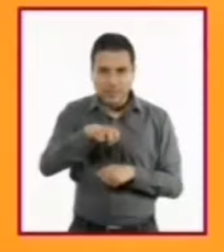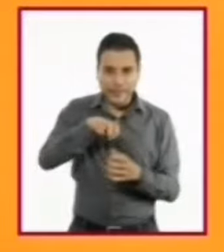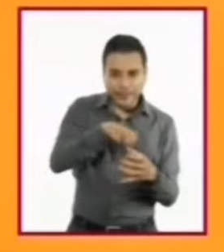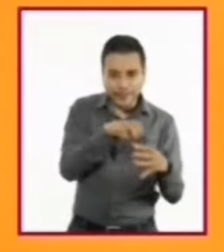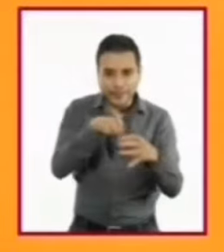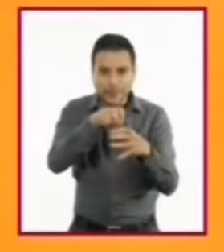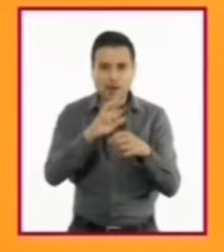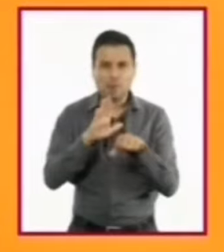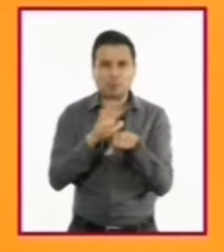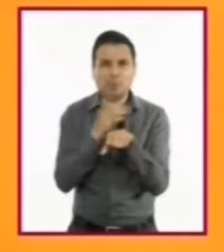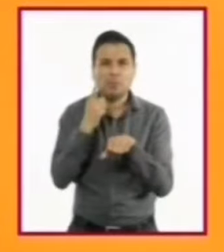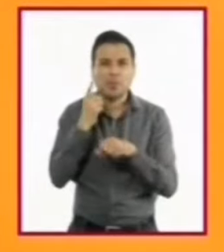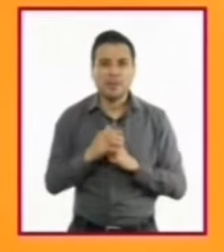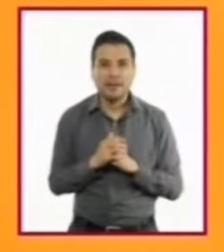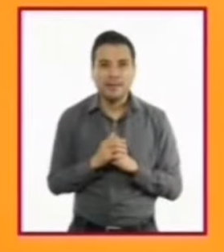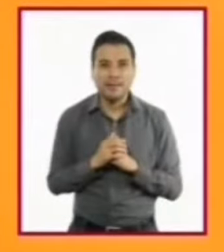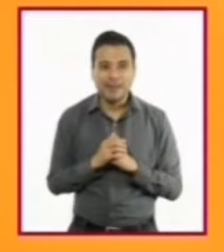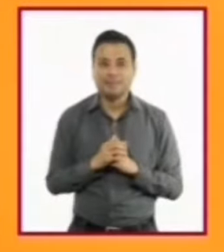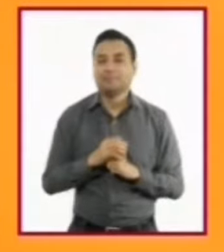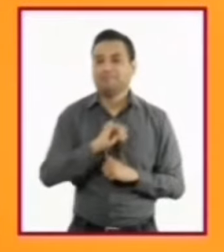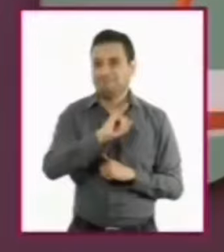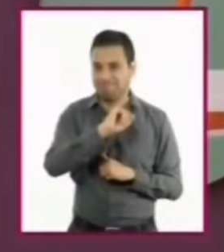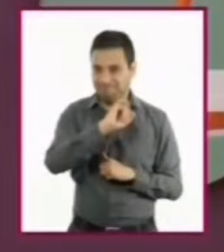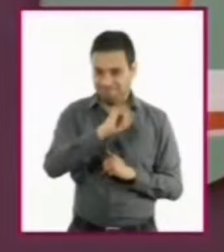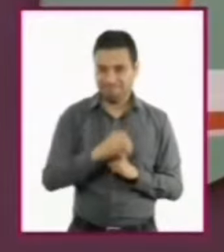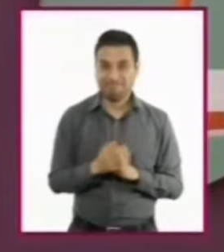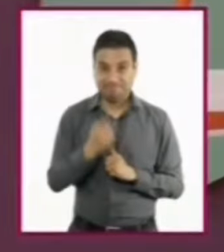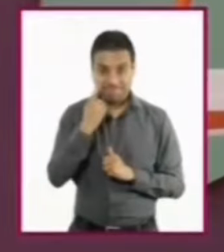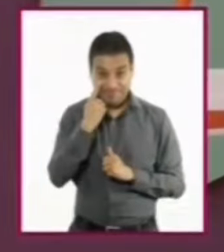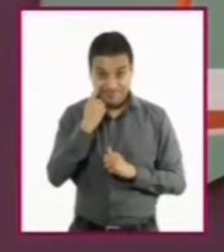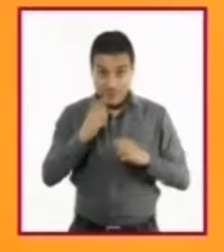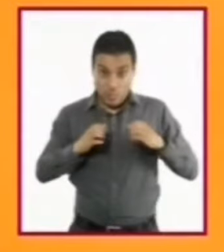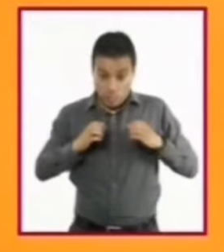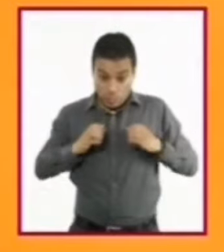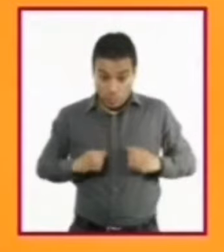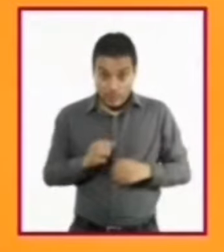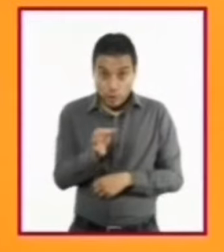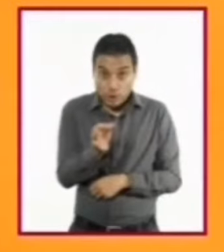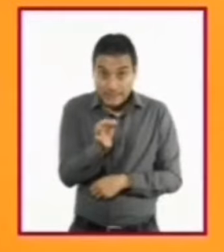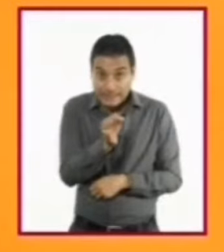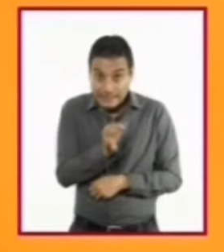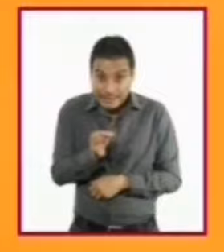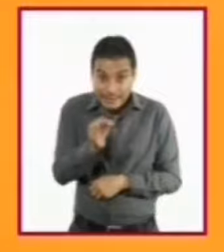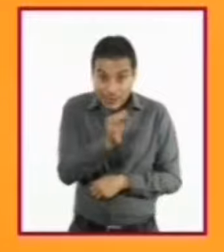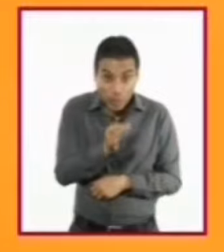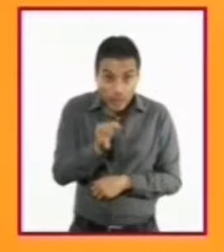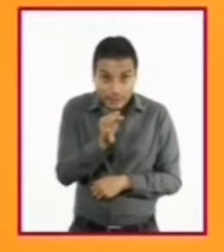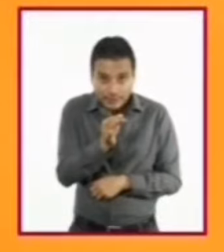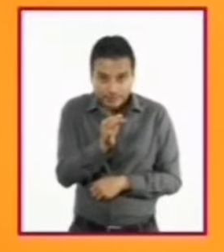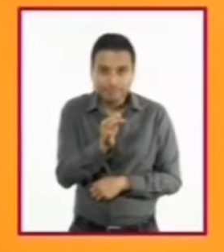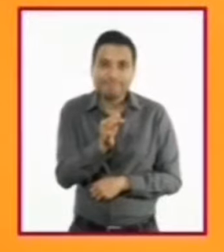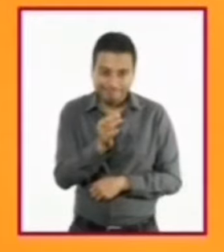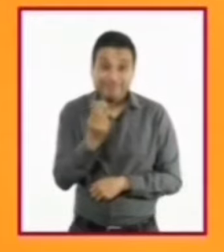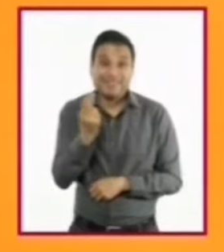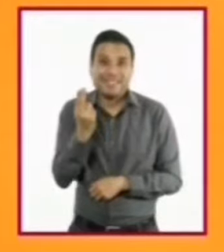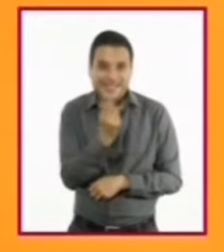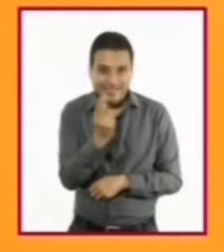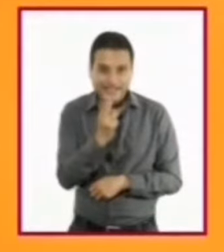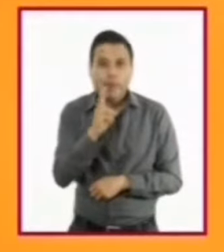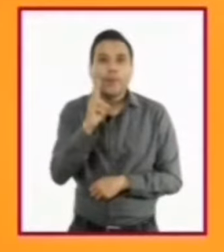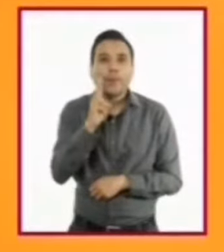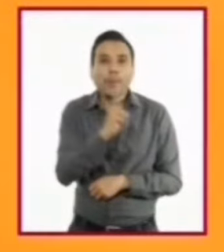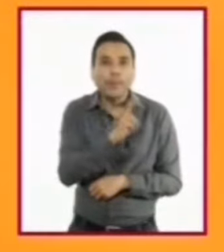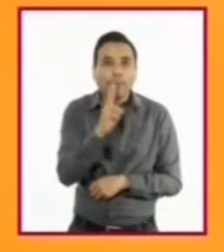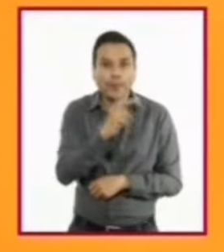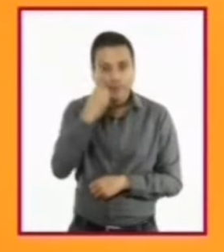circulatorio? Tiene razón, maestra. Las células del cuerpo requieren abundante y continuo aporte de oxígeno para llevar a